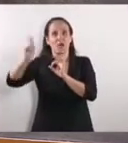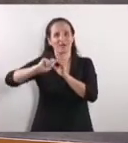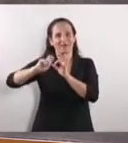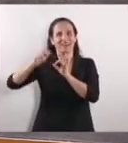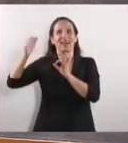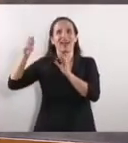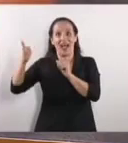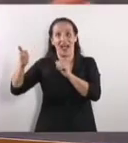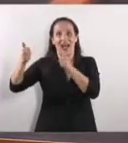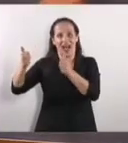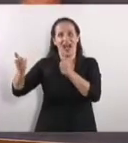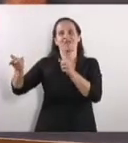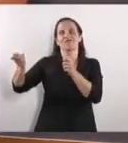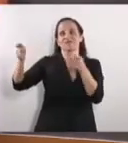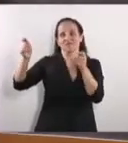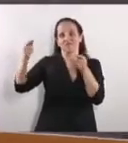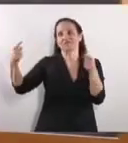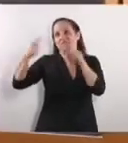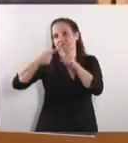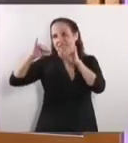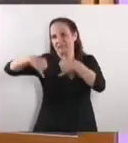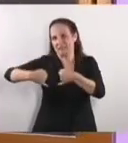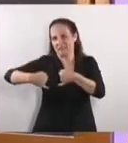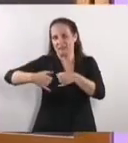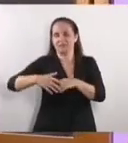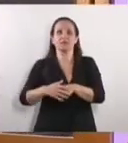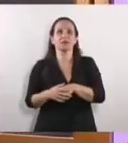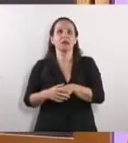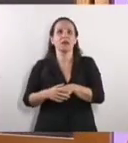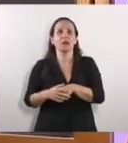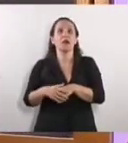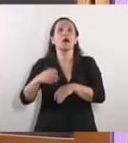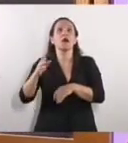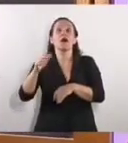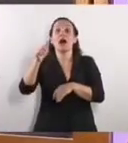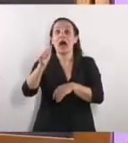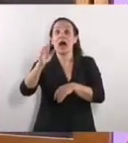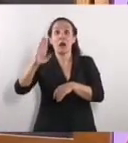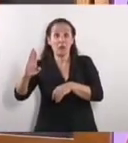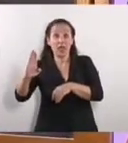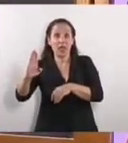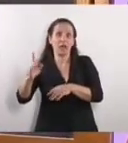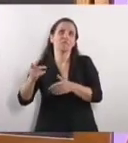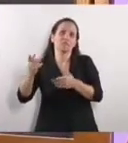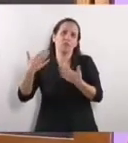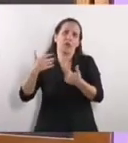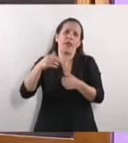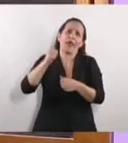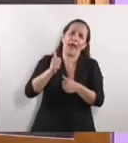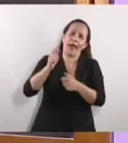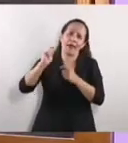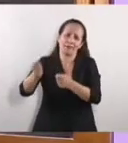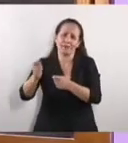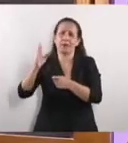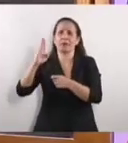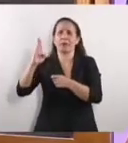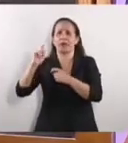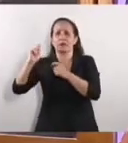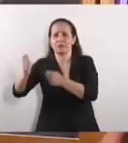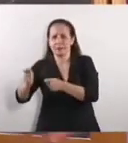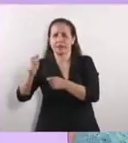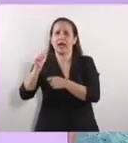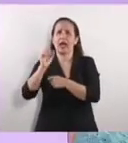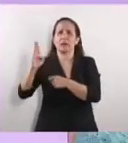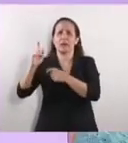del B y del 0, y las personas que tienen AB van a poder recibir de los A, de los B, de los 0 y de los AB.